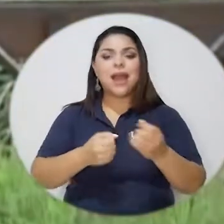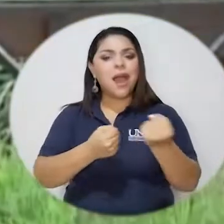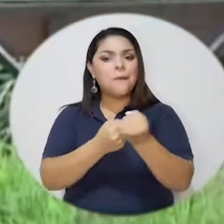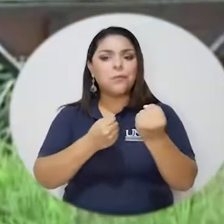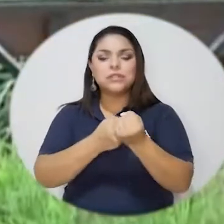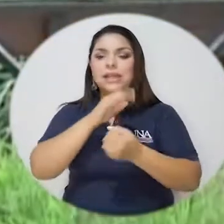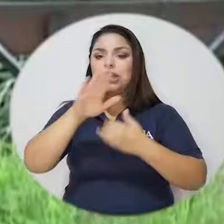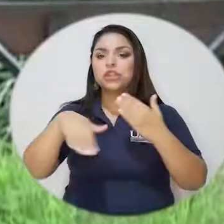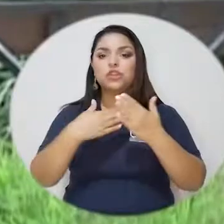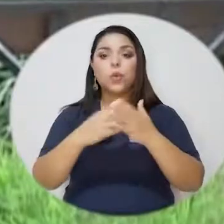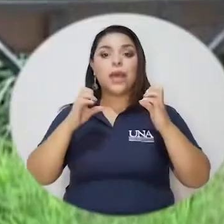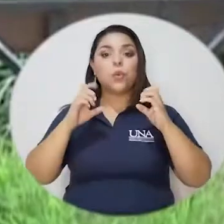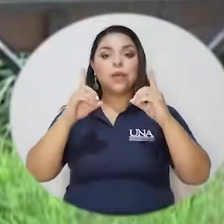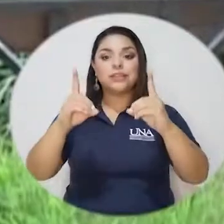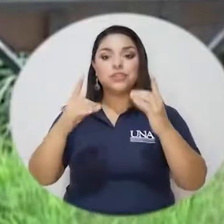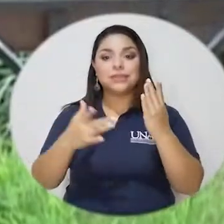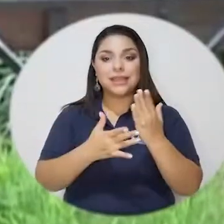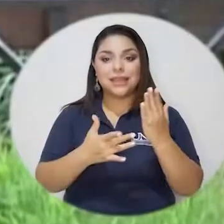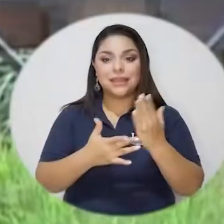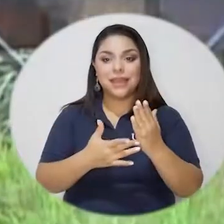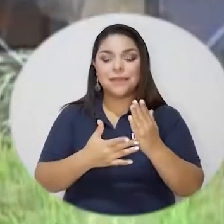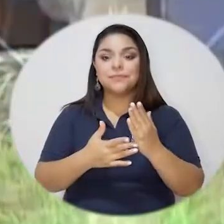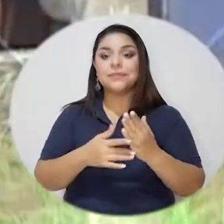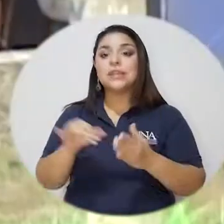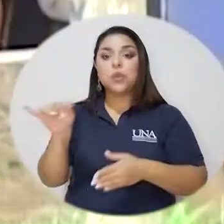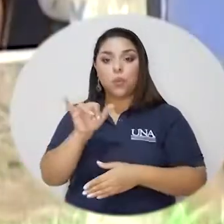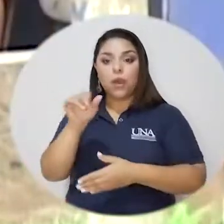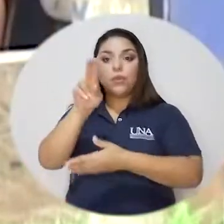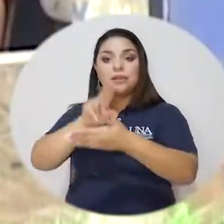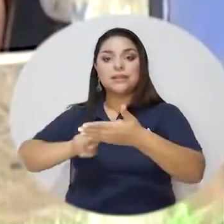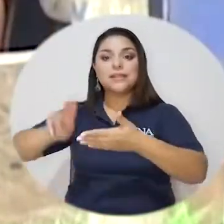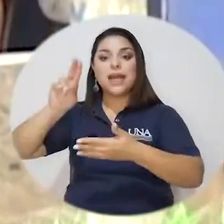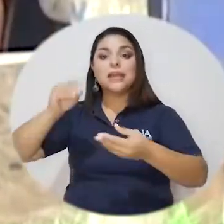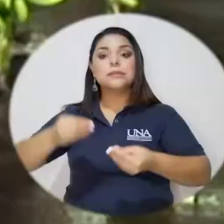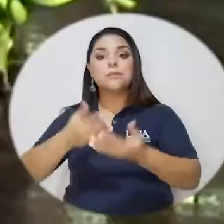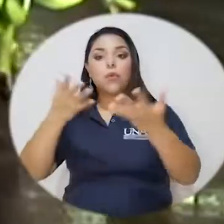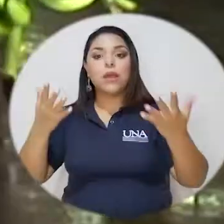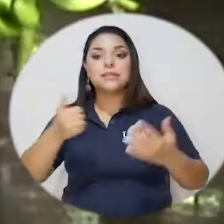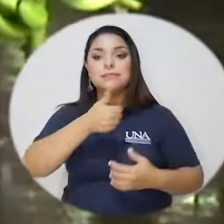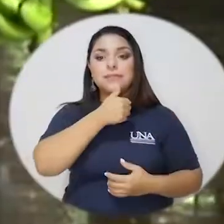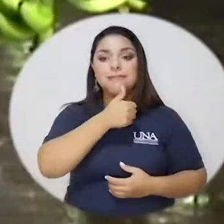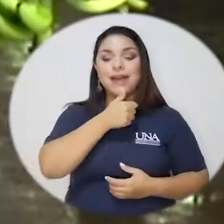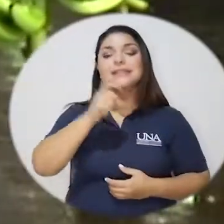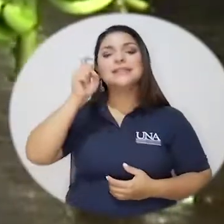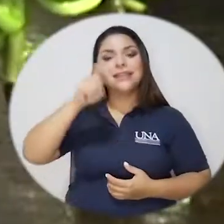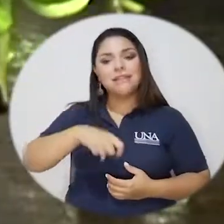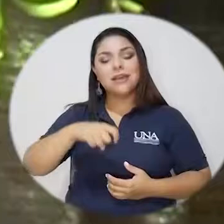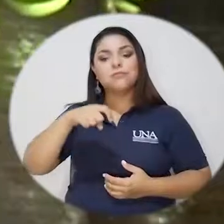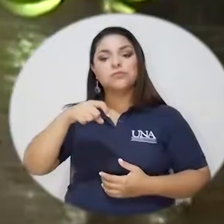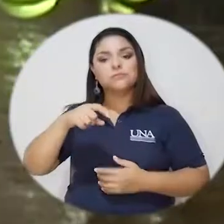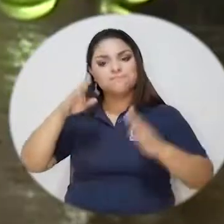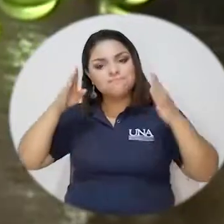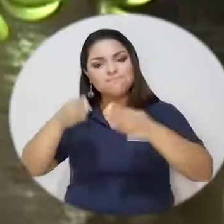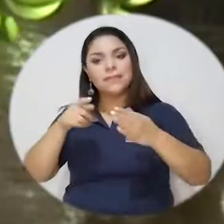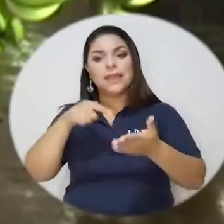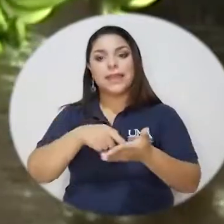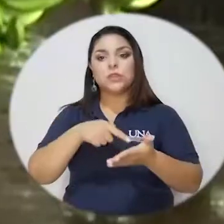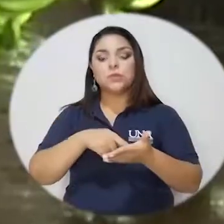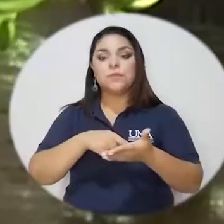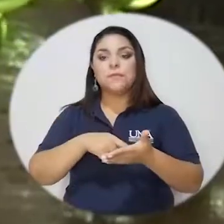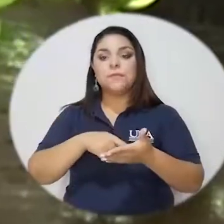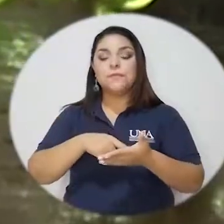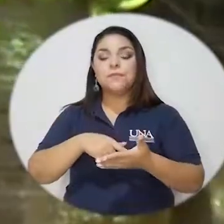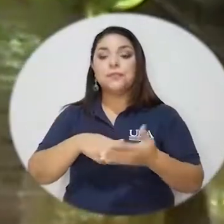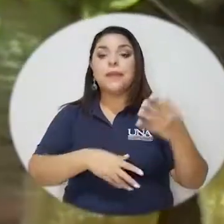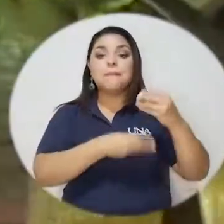que apoyar en toda la educación técnica. Las mismas universidades públicas y privadas tenemos que entrar en esa